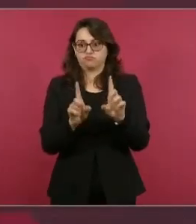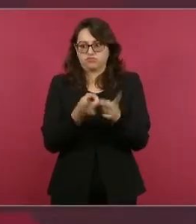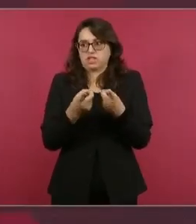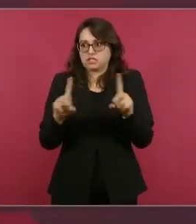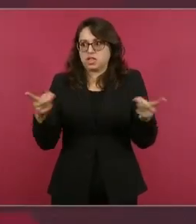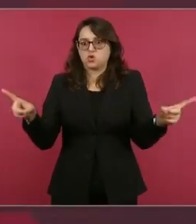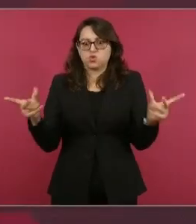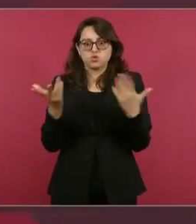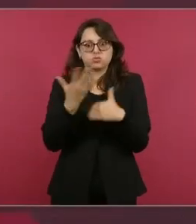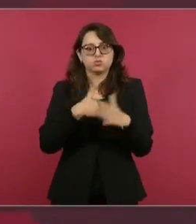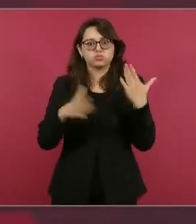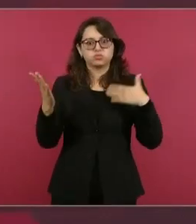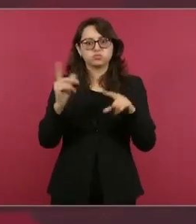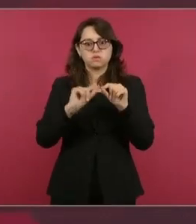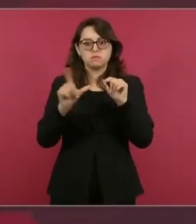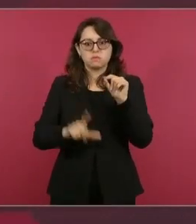quinta,